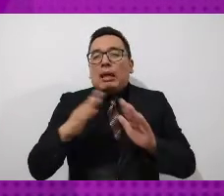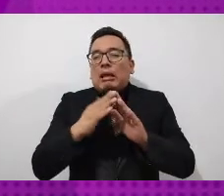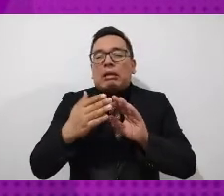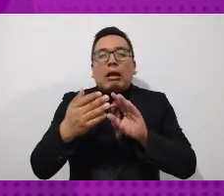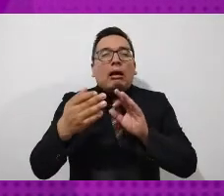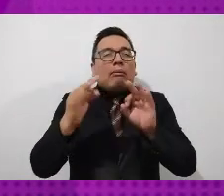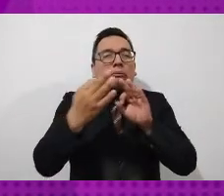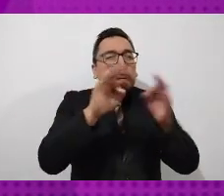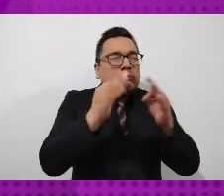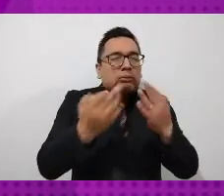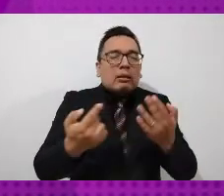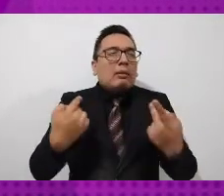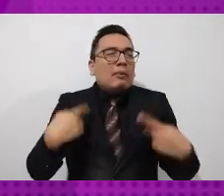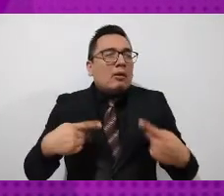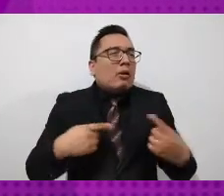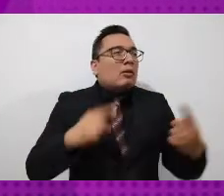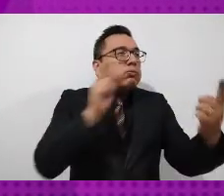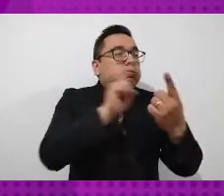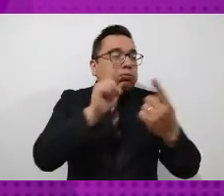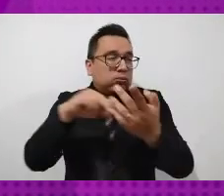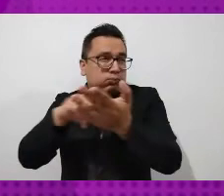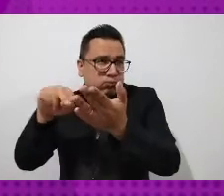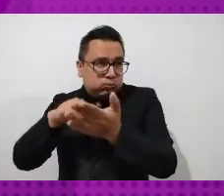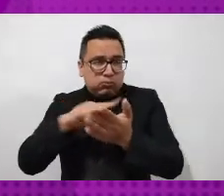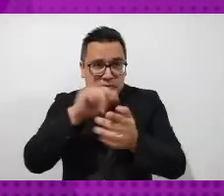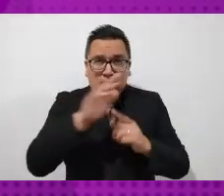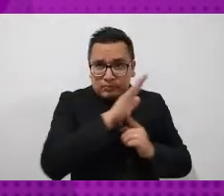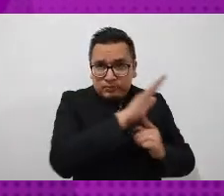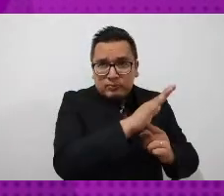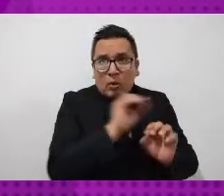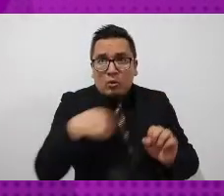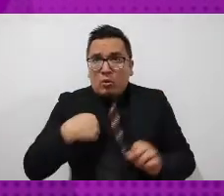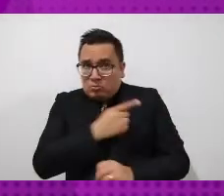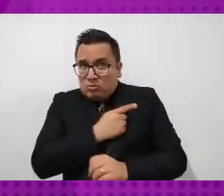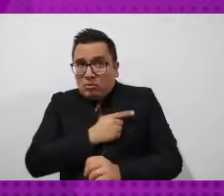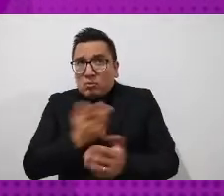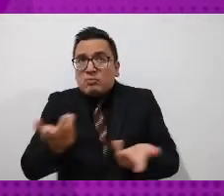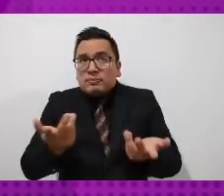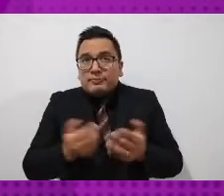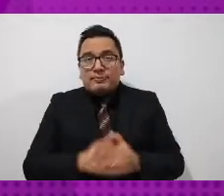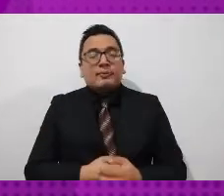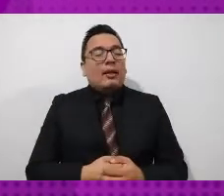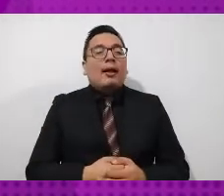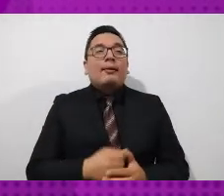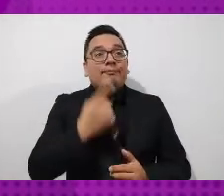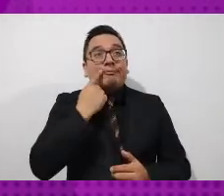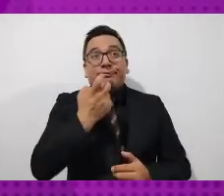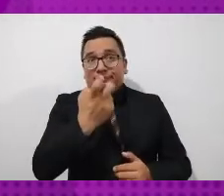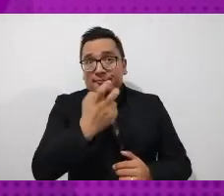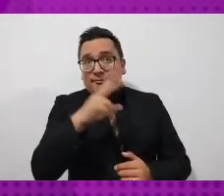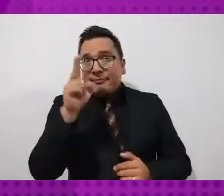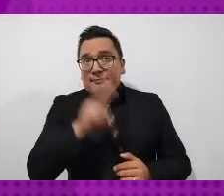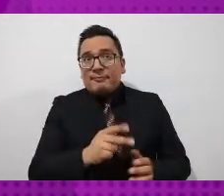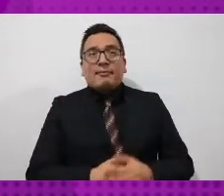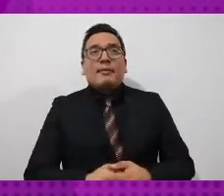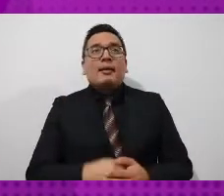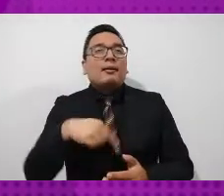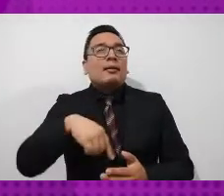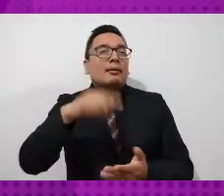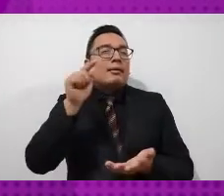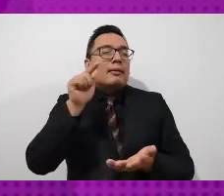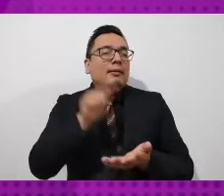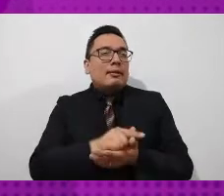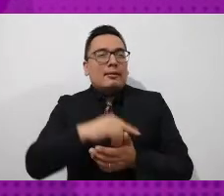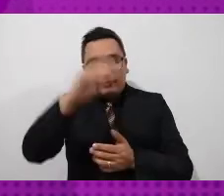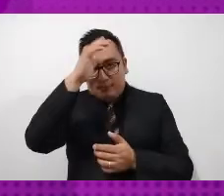lugar en el que yo habito? ¿Lo puedo hacer yo individualmente? Es correcto. De hecho, es una gran ventaja que tiene nuestra ley frente a